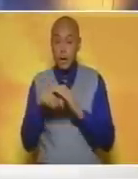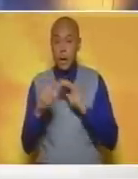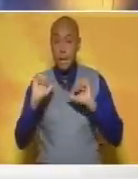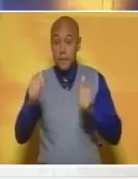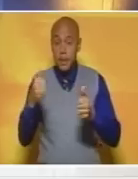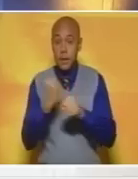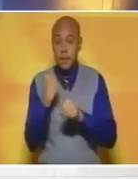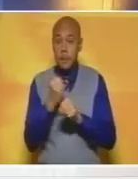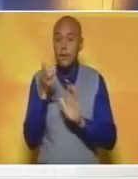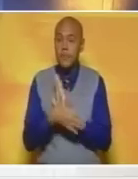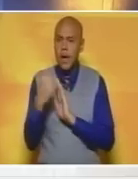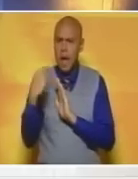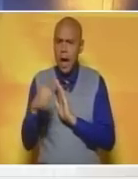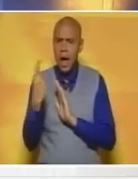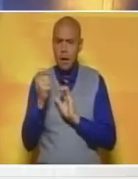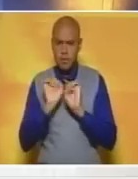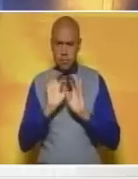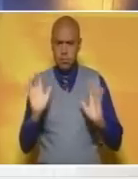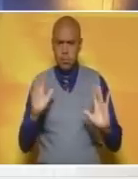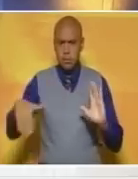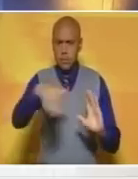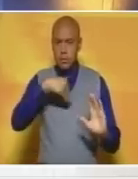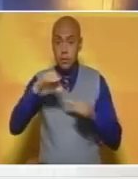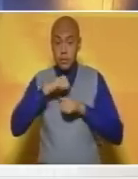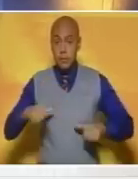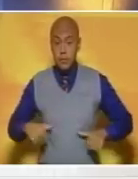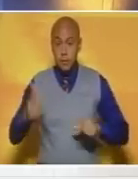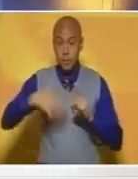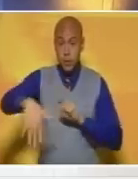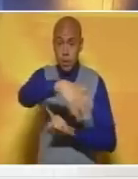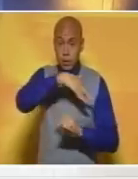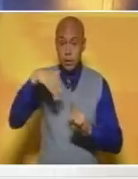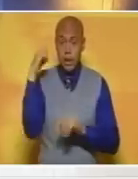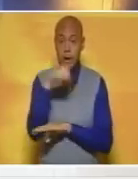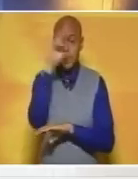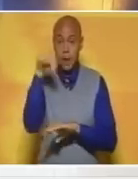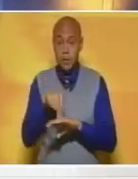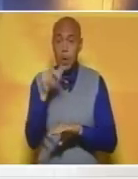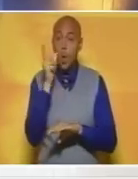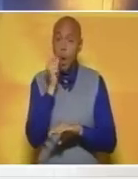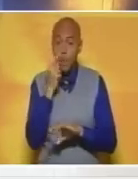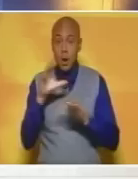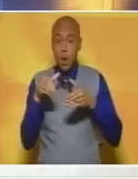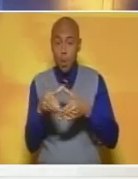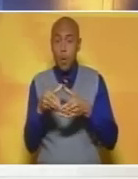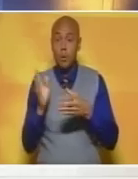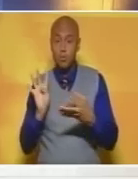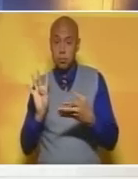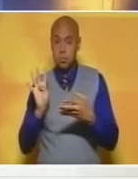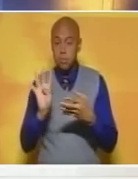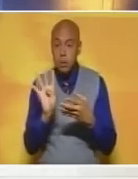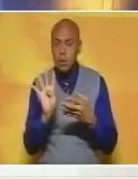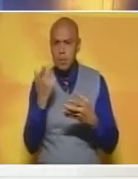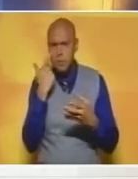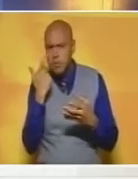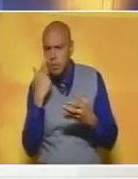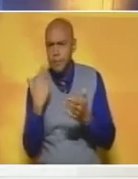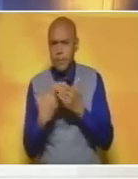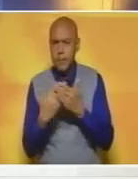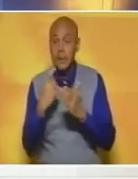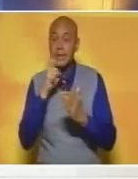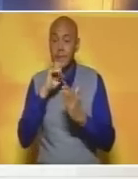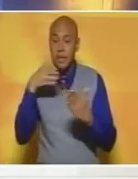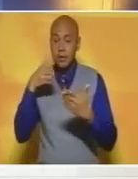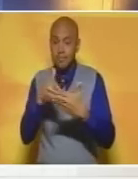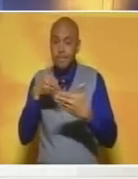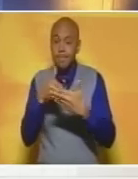se encontraron con un despliegue de seguridad en los alrededores de la sede del Parlamento. Una comisión se acercó al lugar para constatar la dificultad del